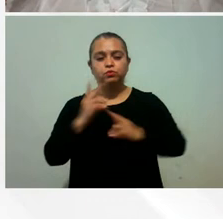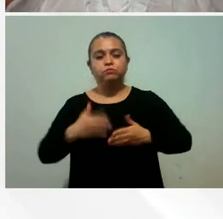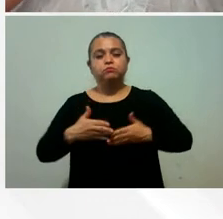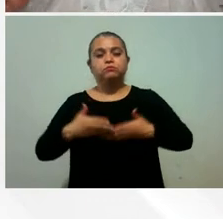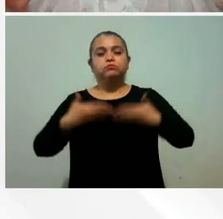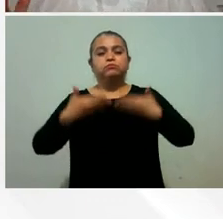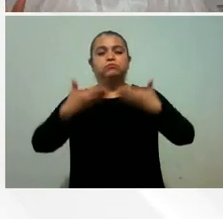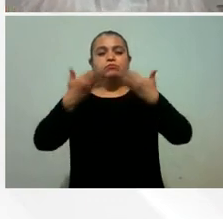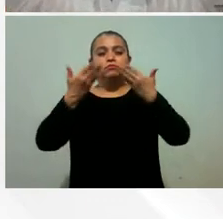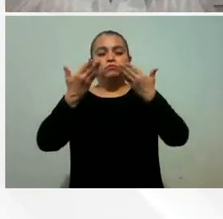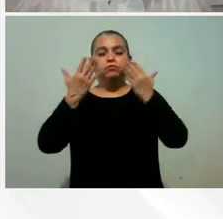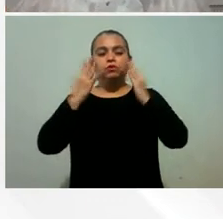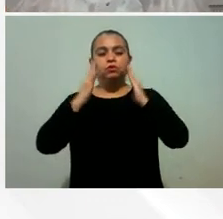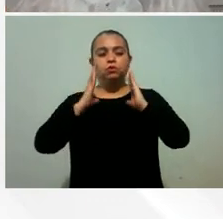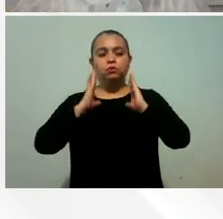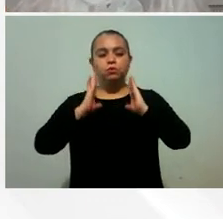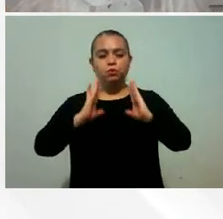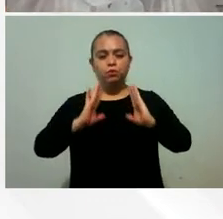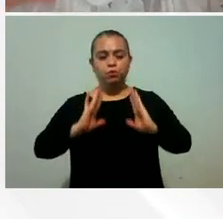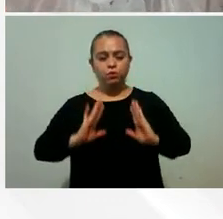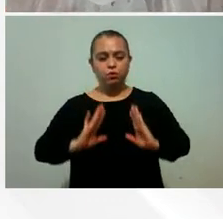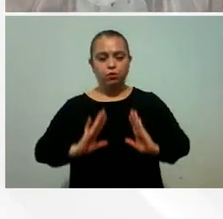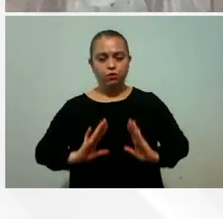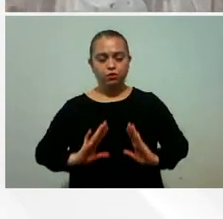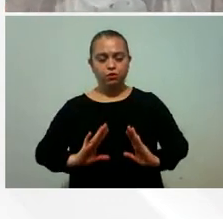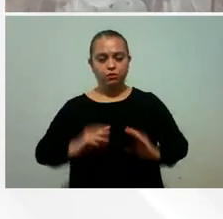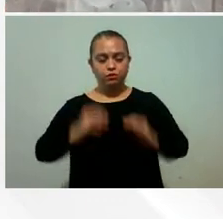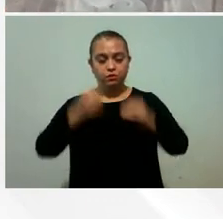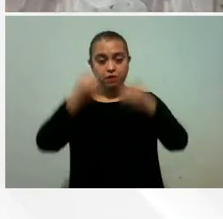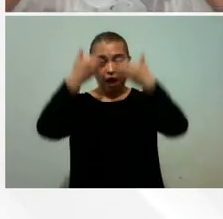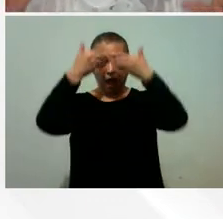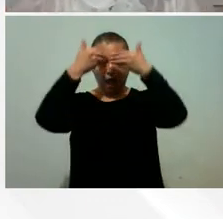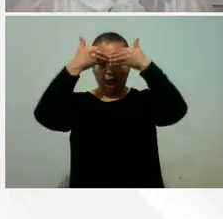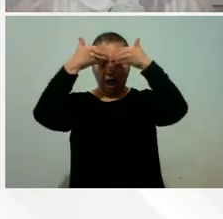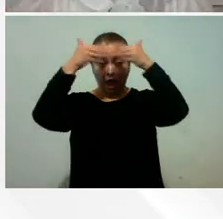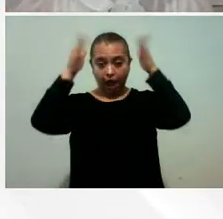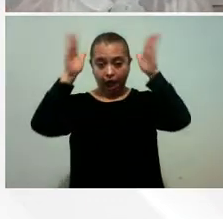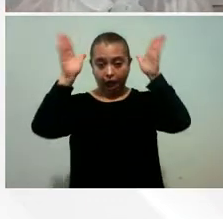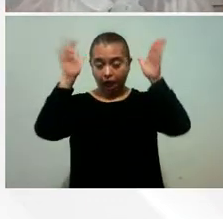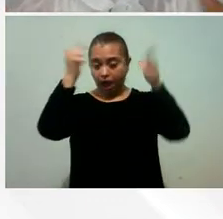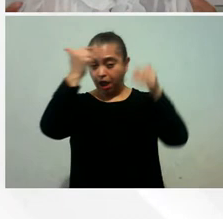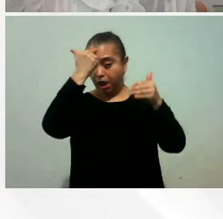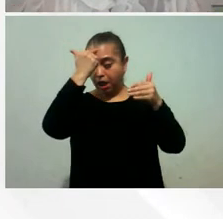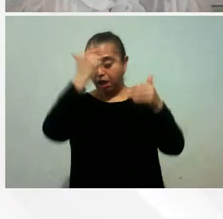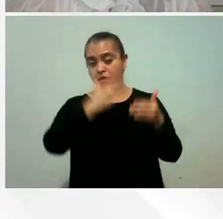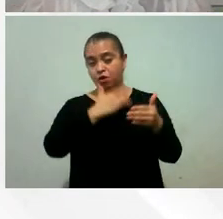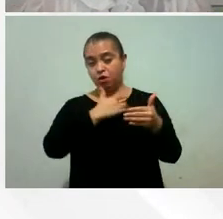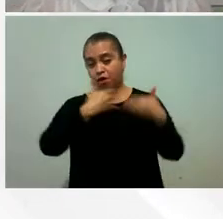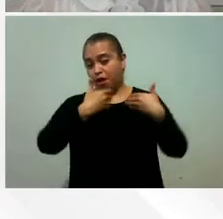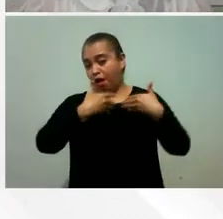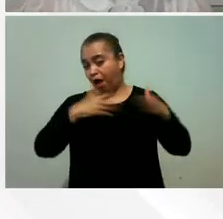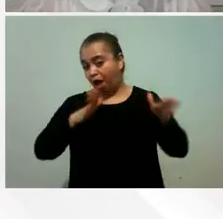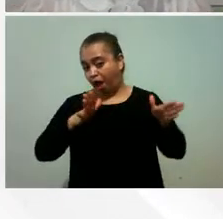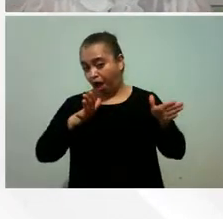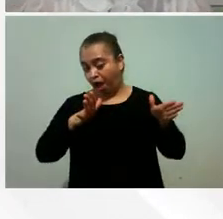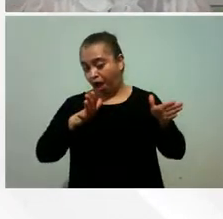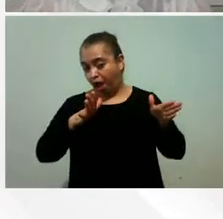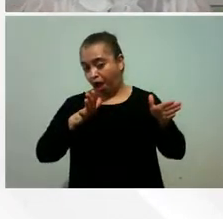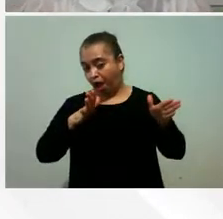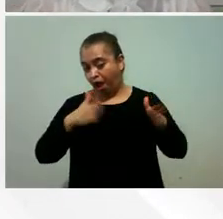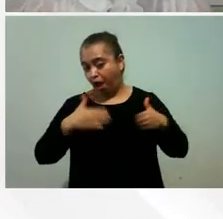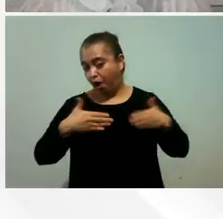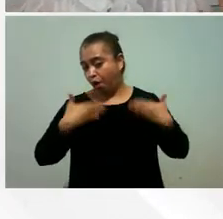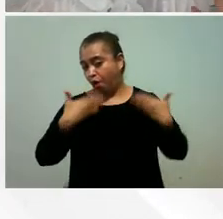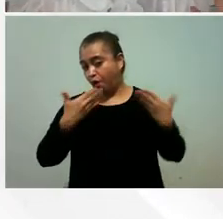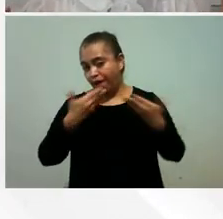y exhala y abre tu mente, tu corazón y tu voluntad abierta, como dice Otto